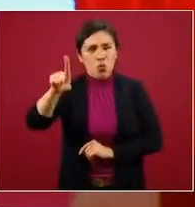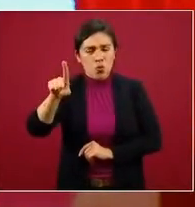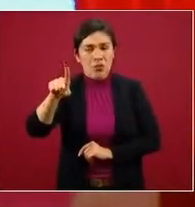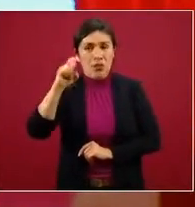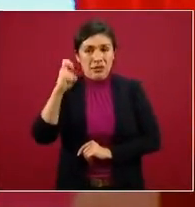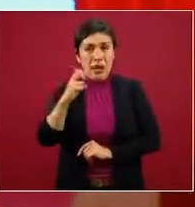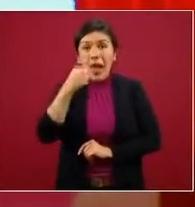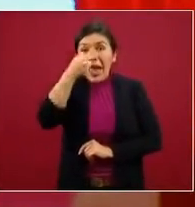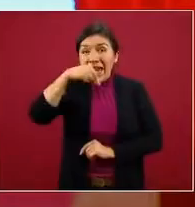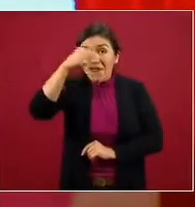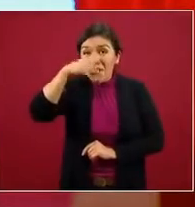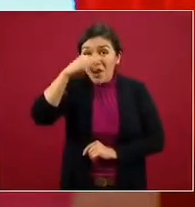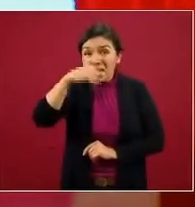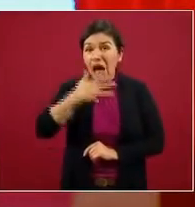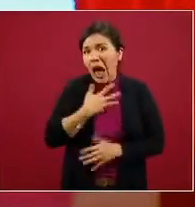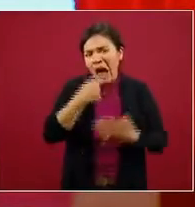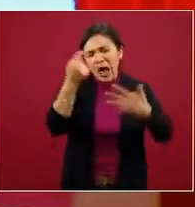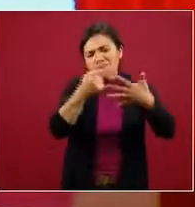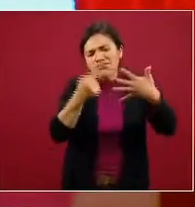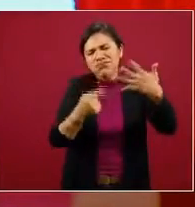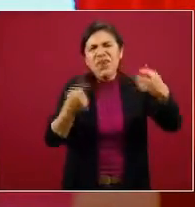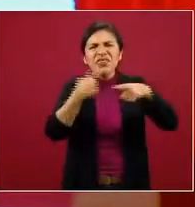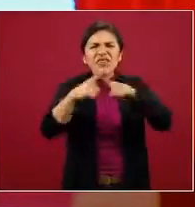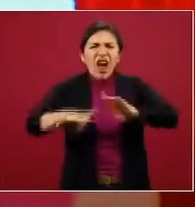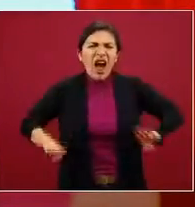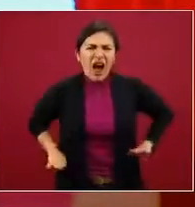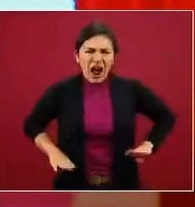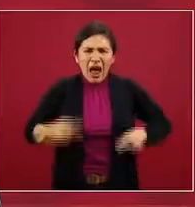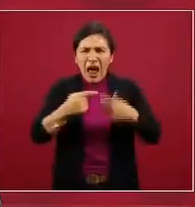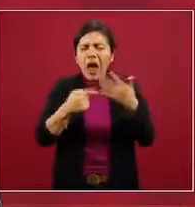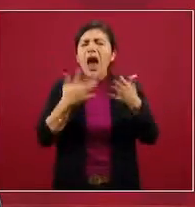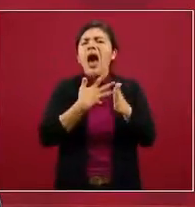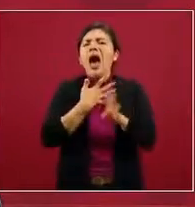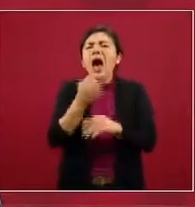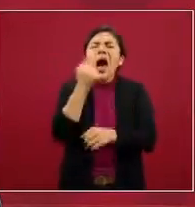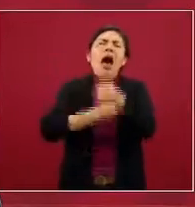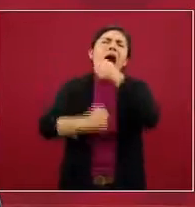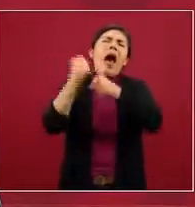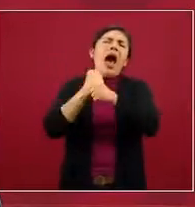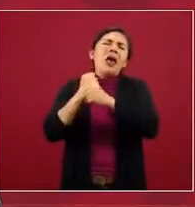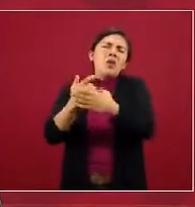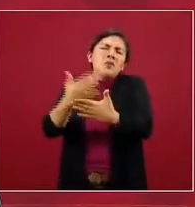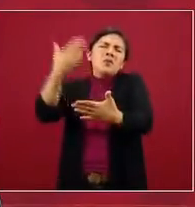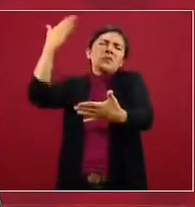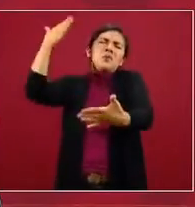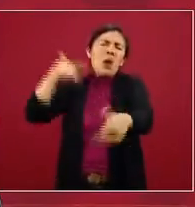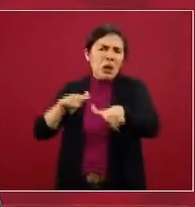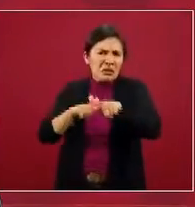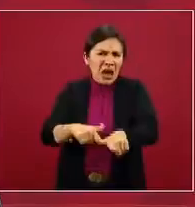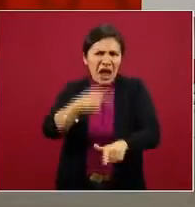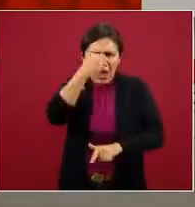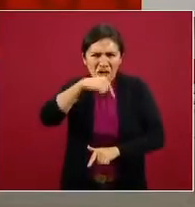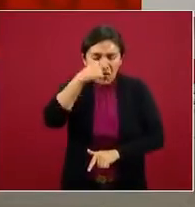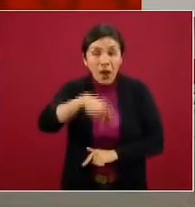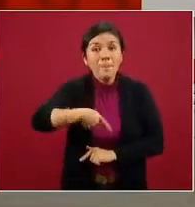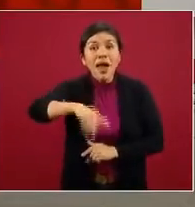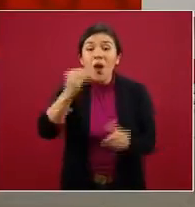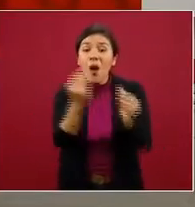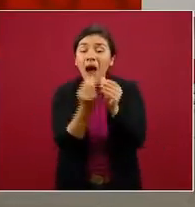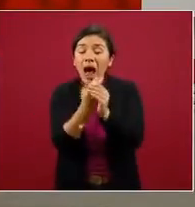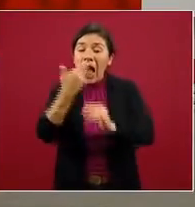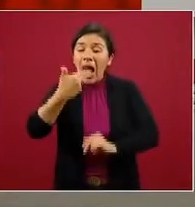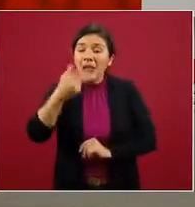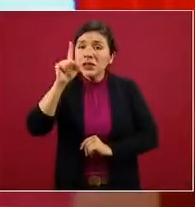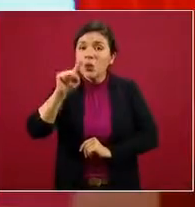el virus influenza, que tiene múltiples tipos y subtipos, ha existido por milenios. El subtipo